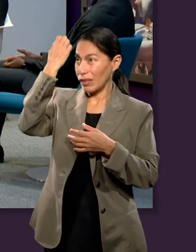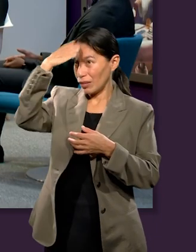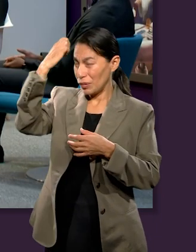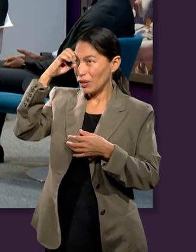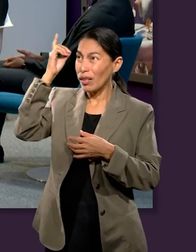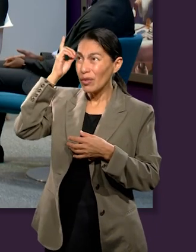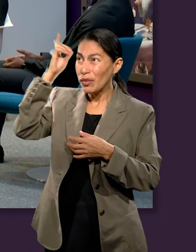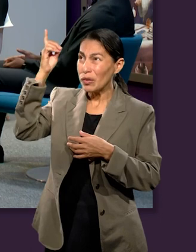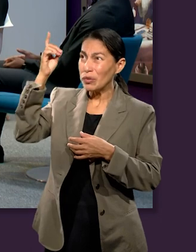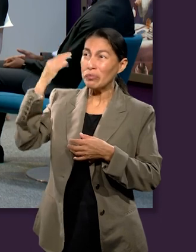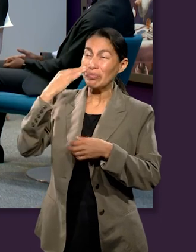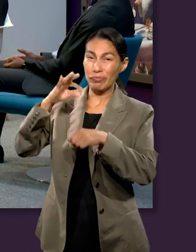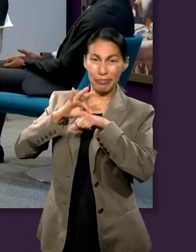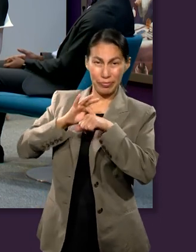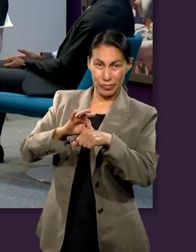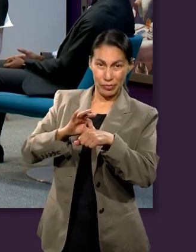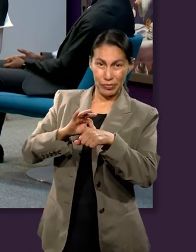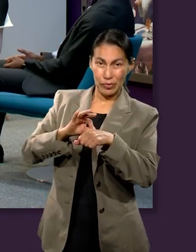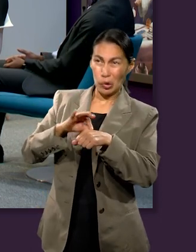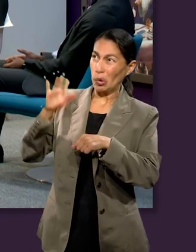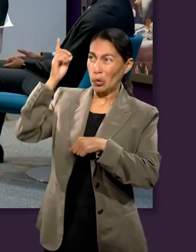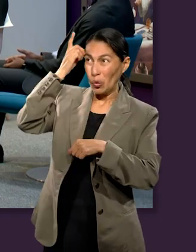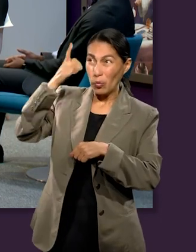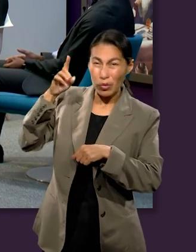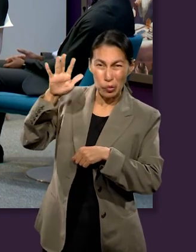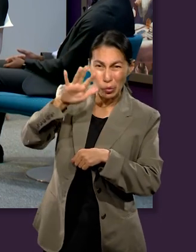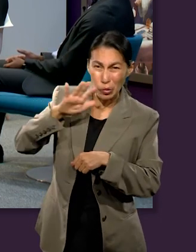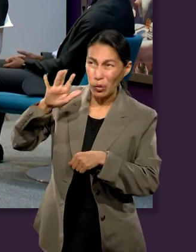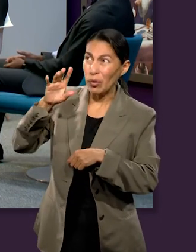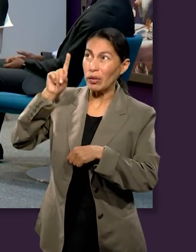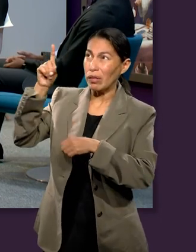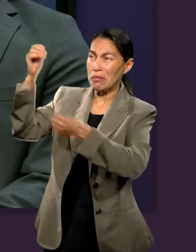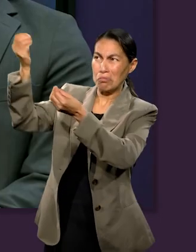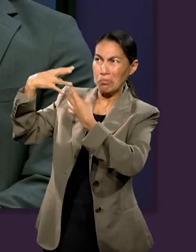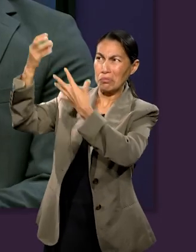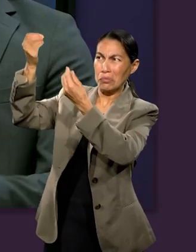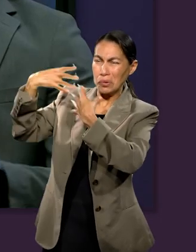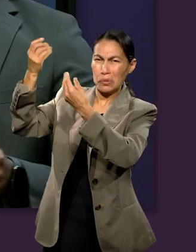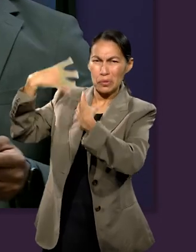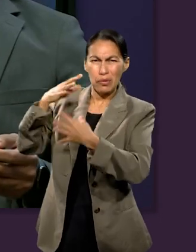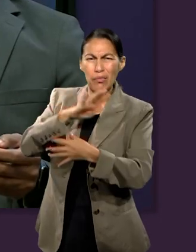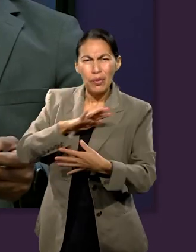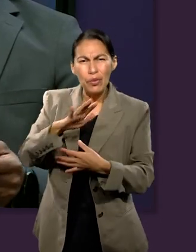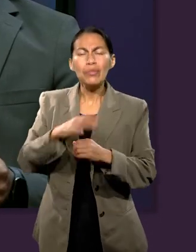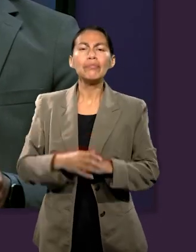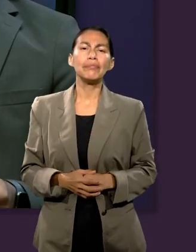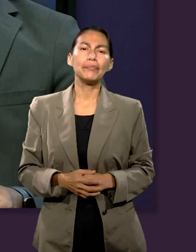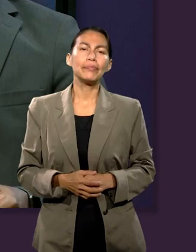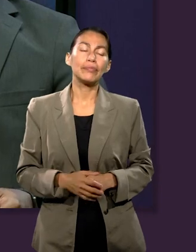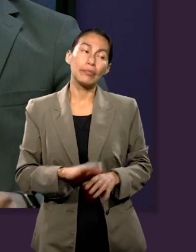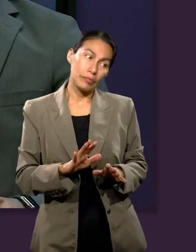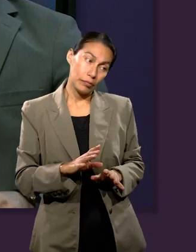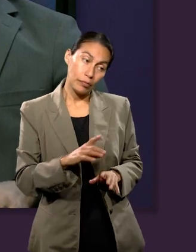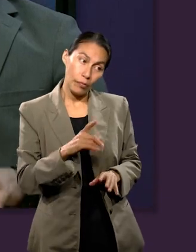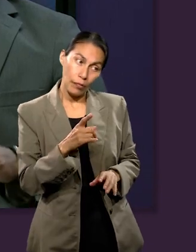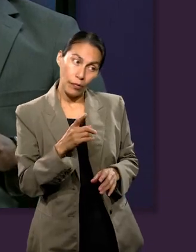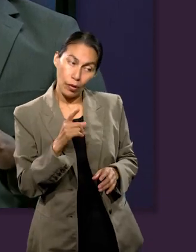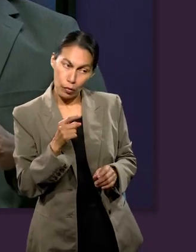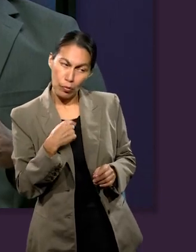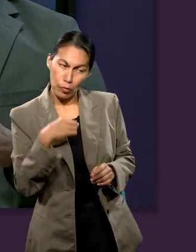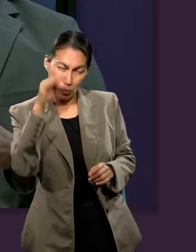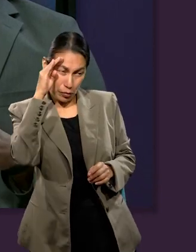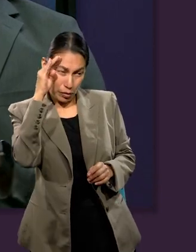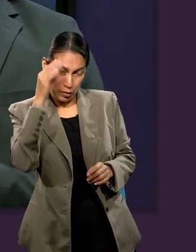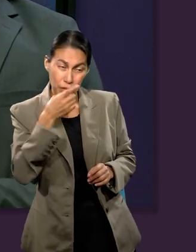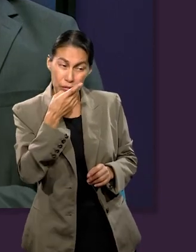experimentar que Dios es el dueño de todo y que es el Dios que provee una de las cosas que que debemos enfatizar